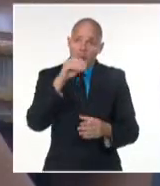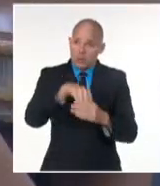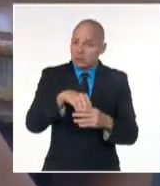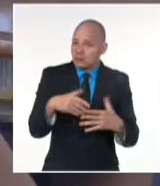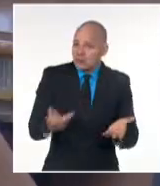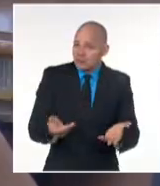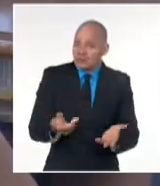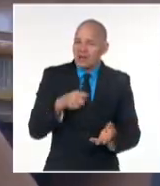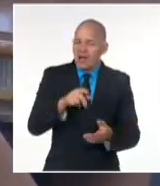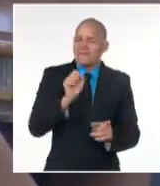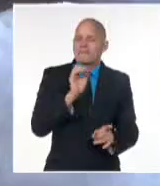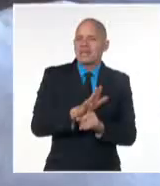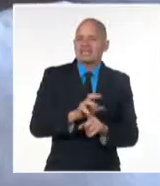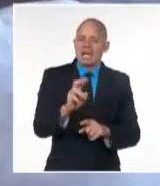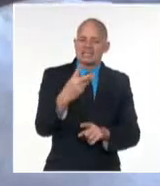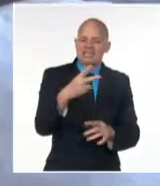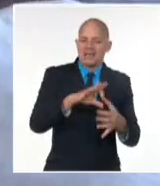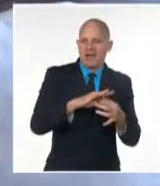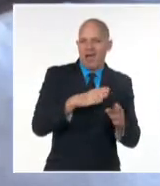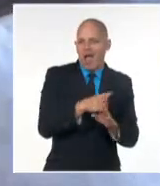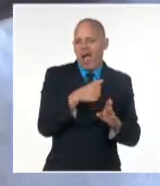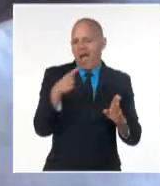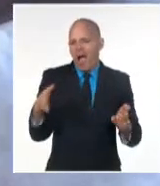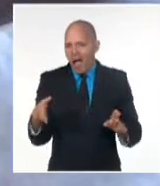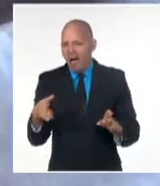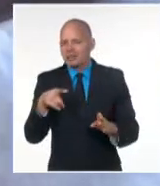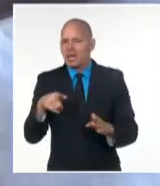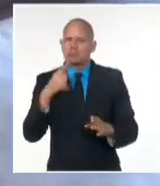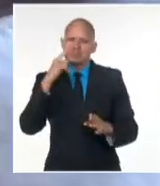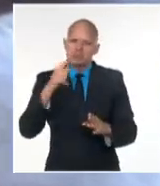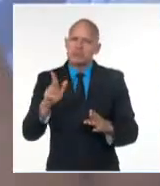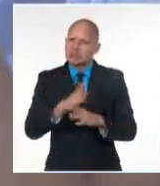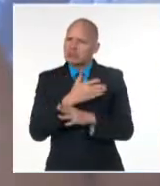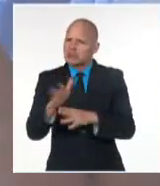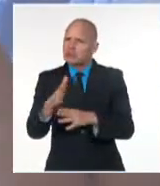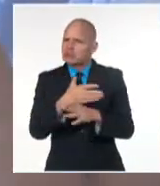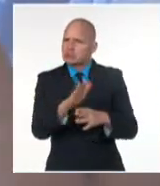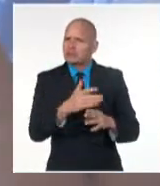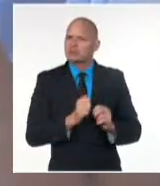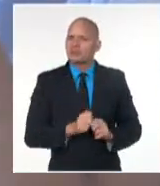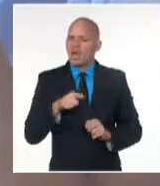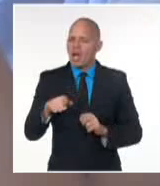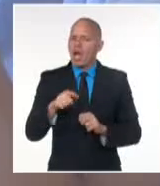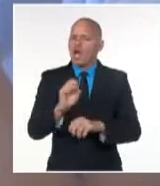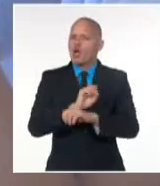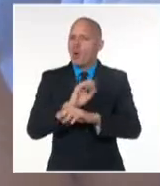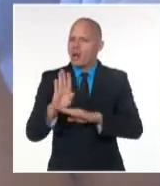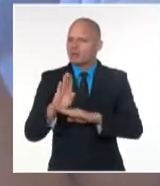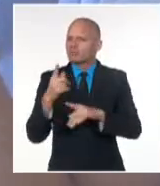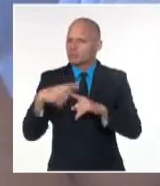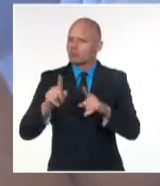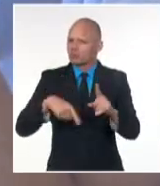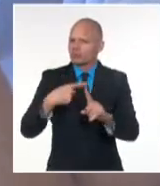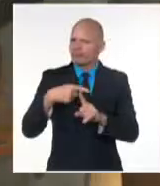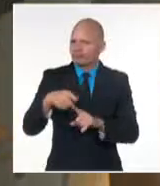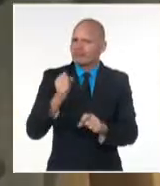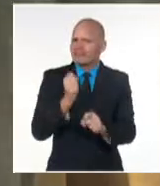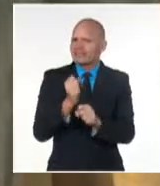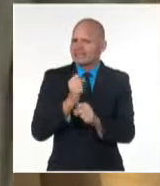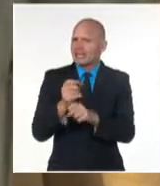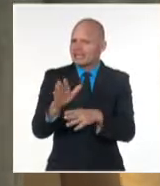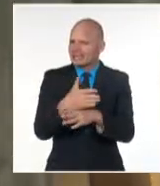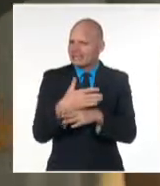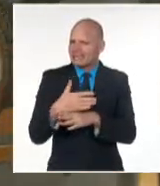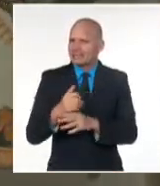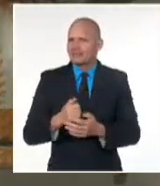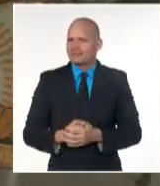prepara de manera integral incluyendo la formación laboral en diversos oficios y también acoge a egresados como trabajadores